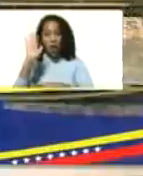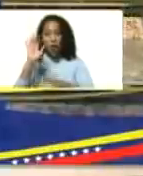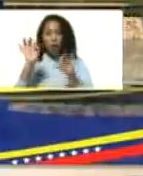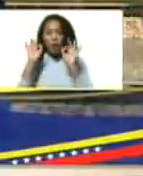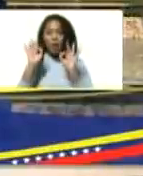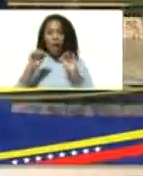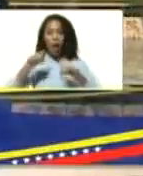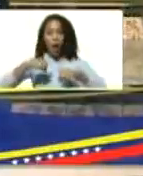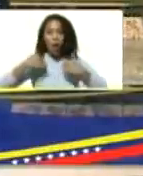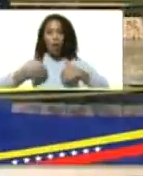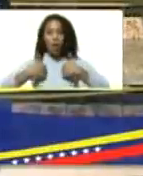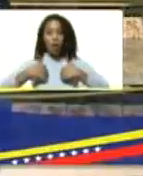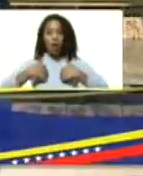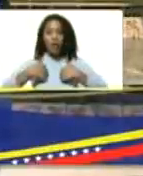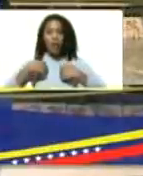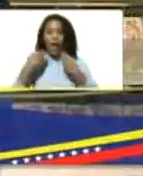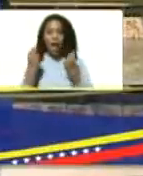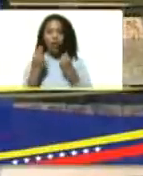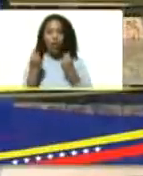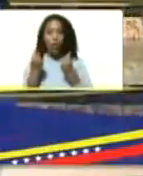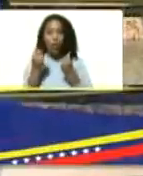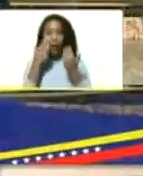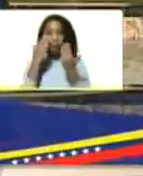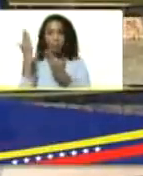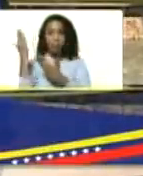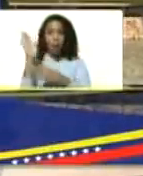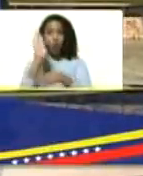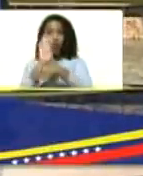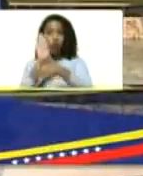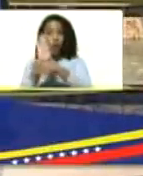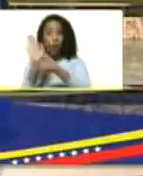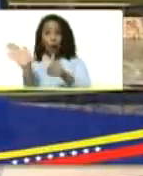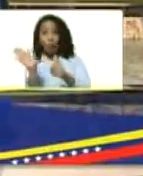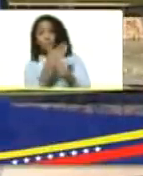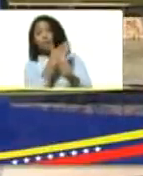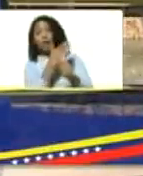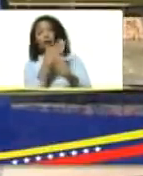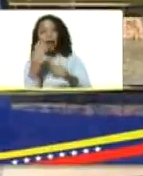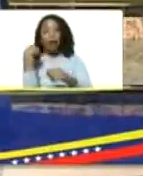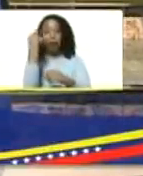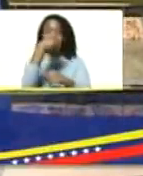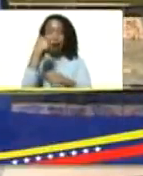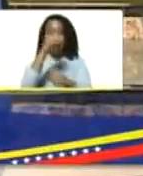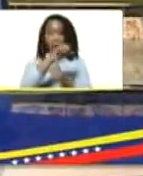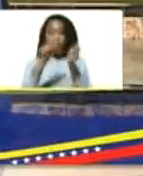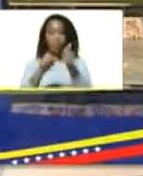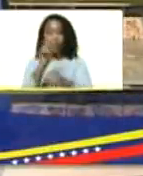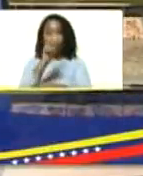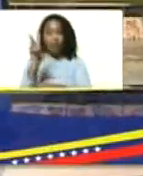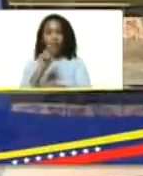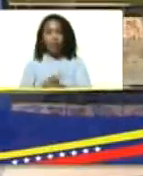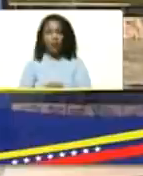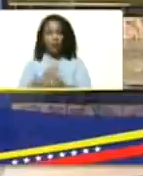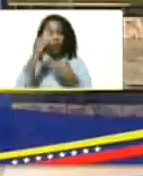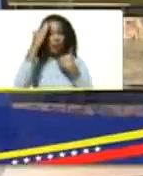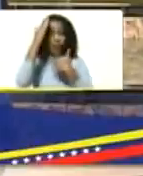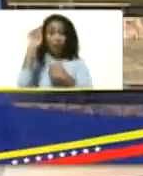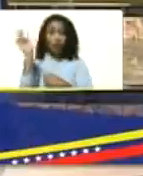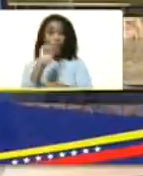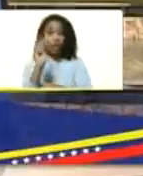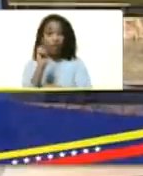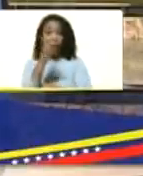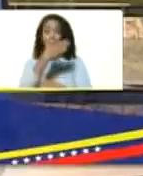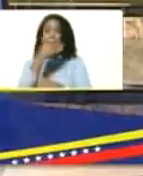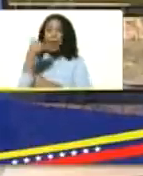economía miércoles de economía mira cuidado le pegas en la cara a la vicepresidenta me saludó venezuela está